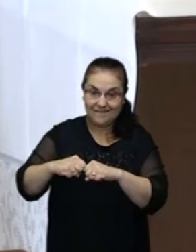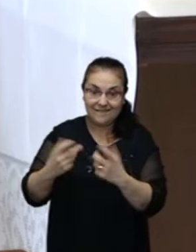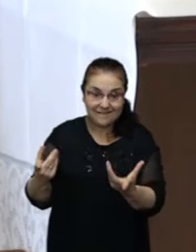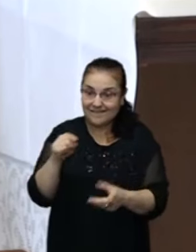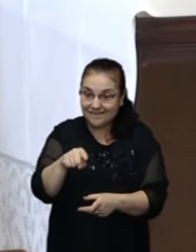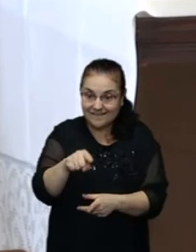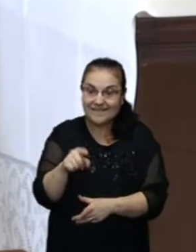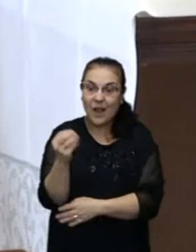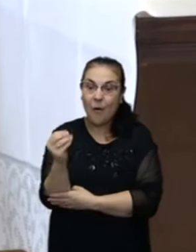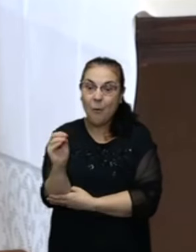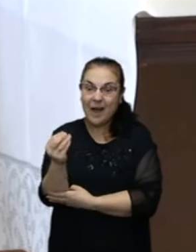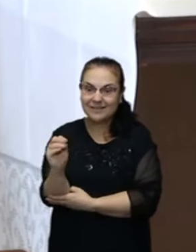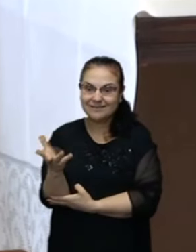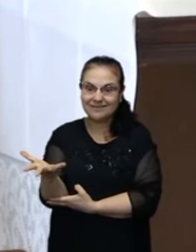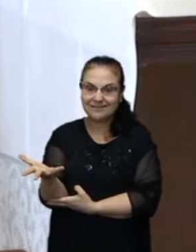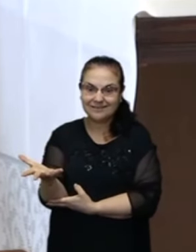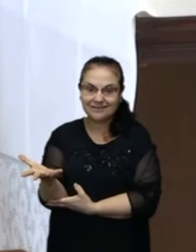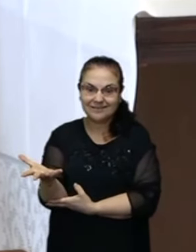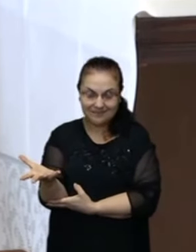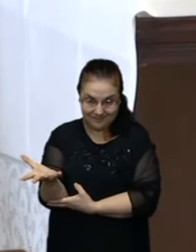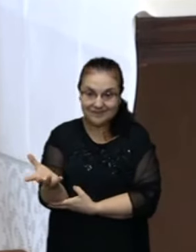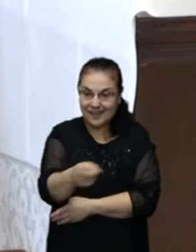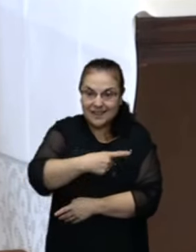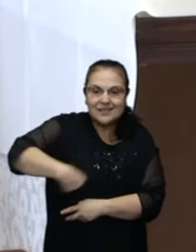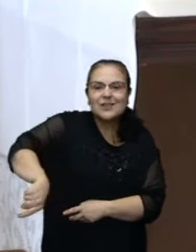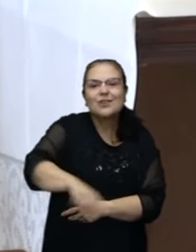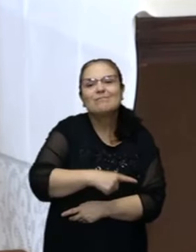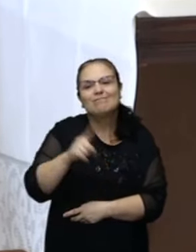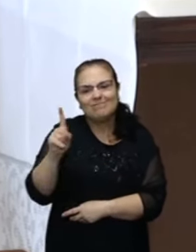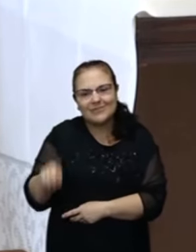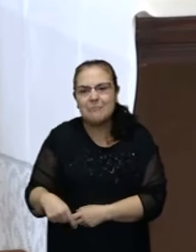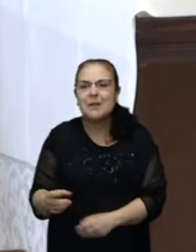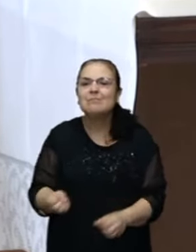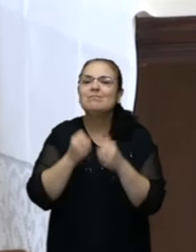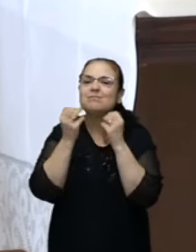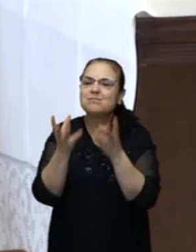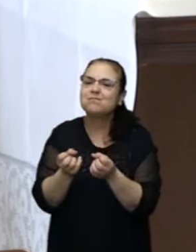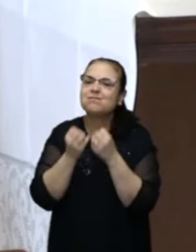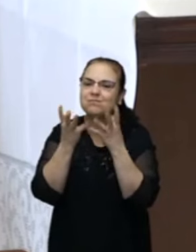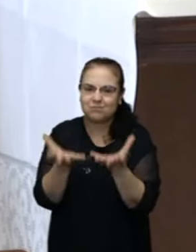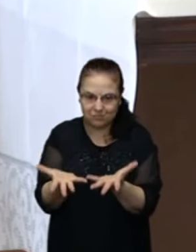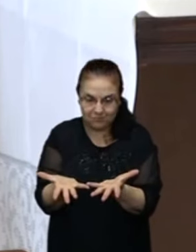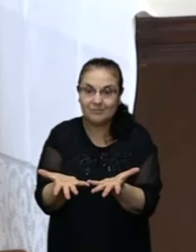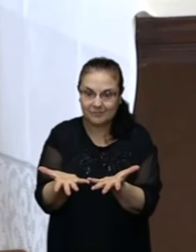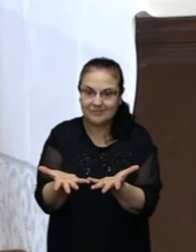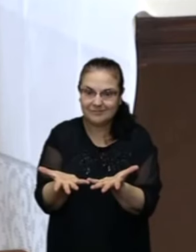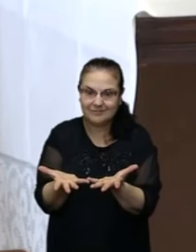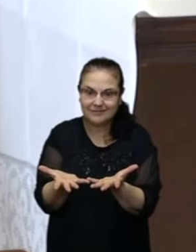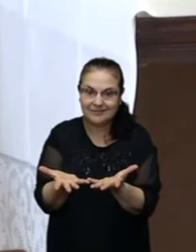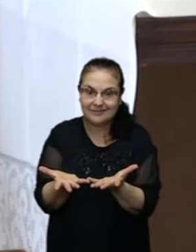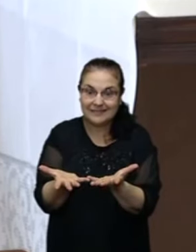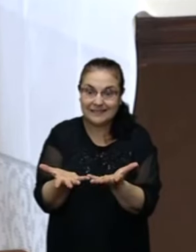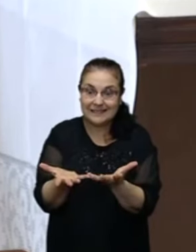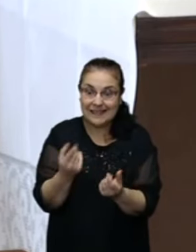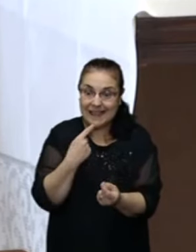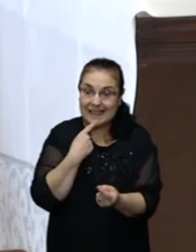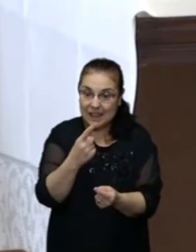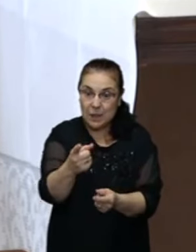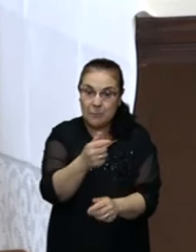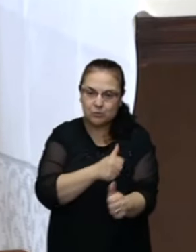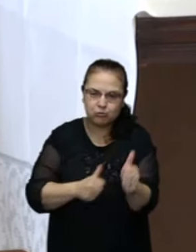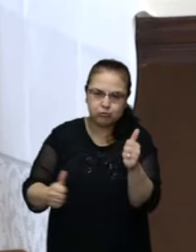Juan, al que nosotros también proclamamos como el